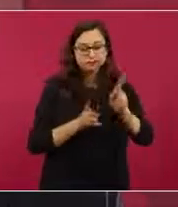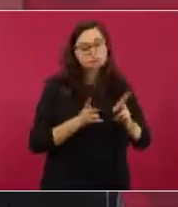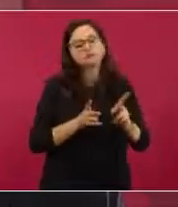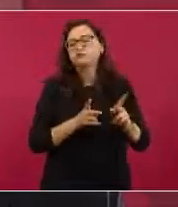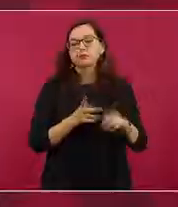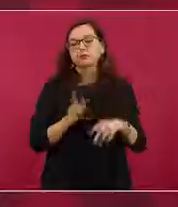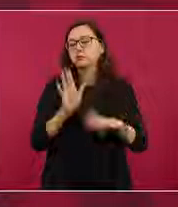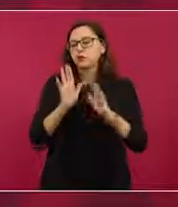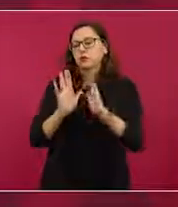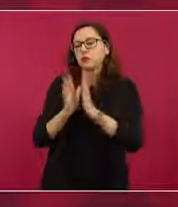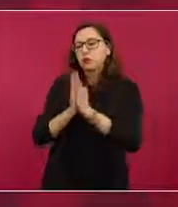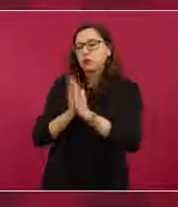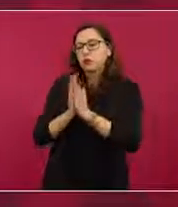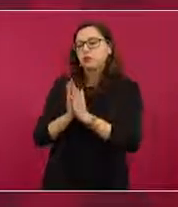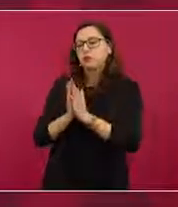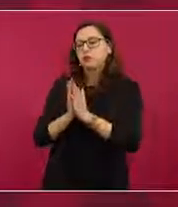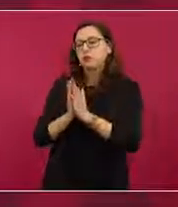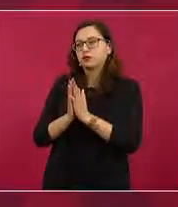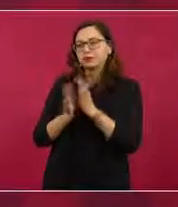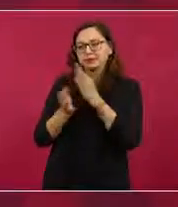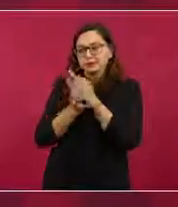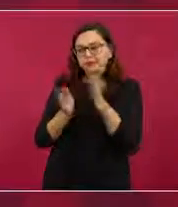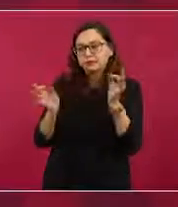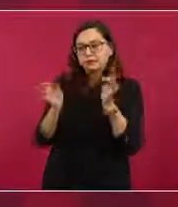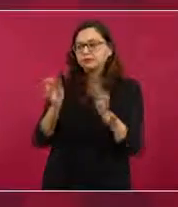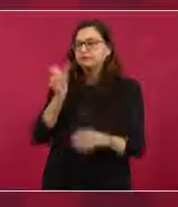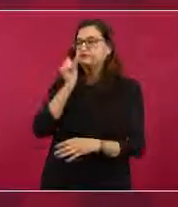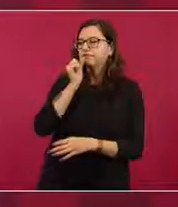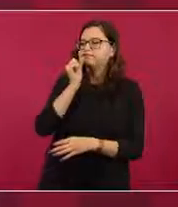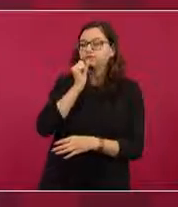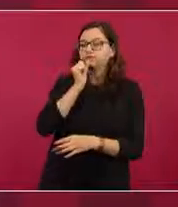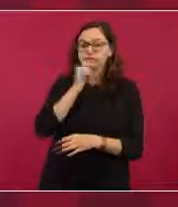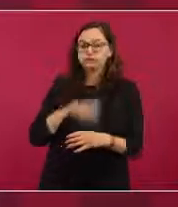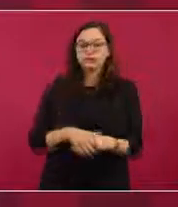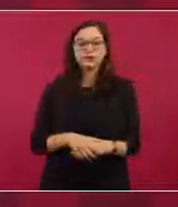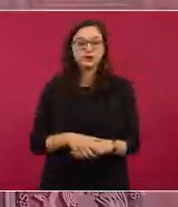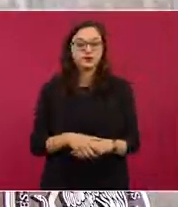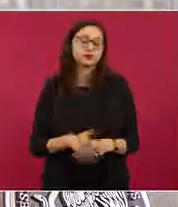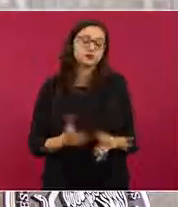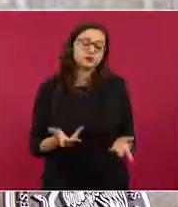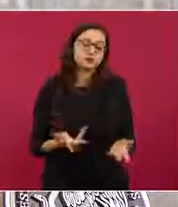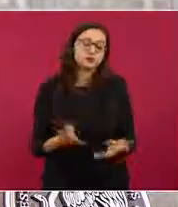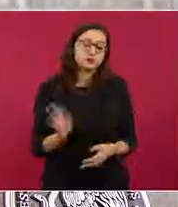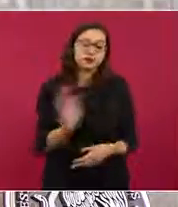eso. Puede ser que el lunes, porque va a hablar con